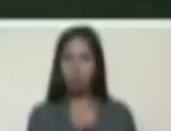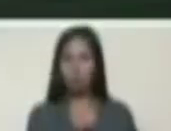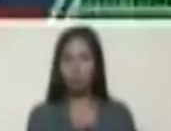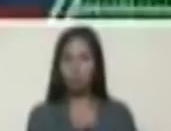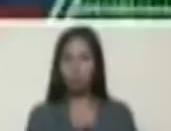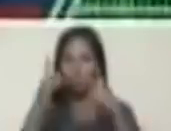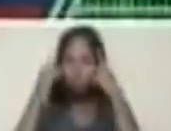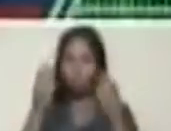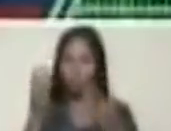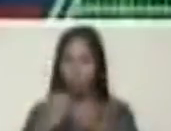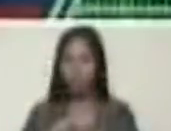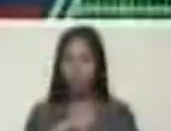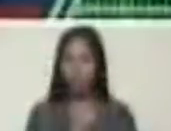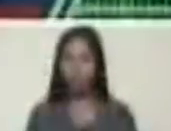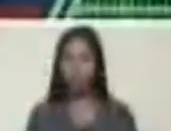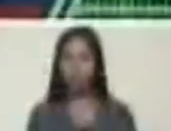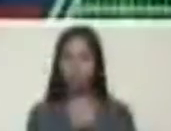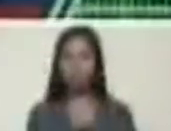capacidad